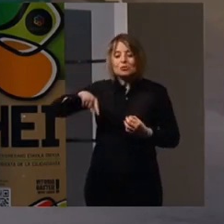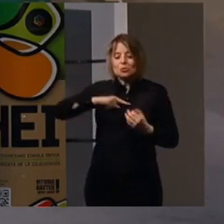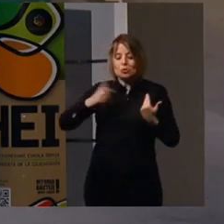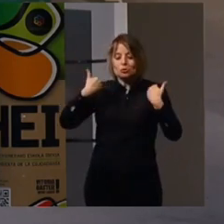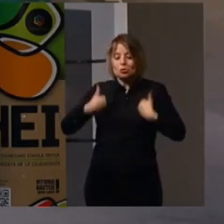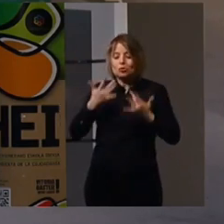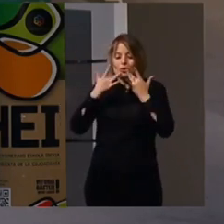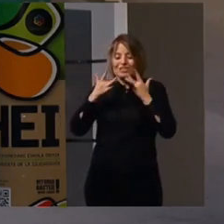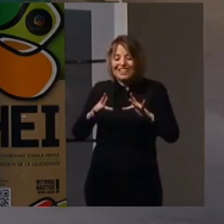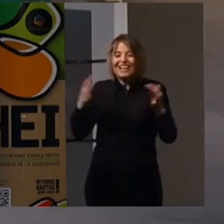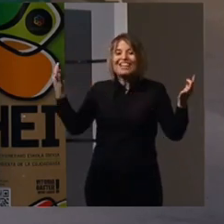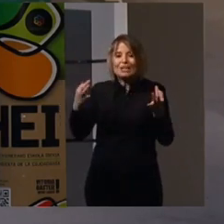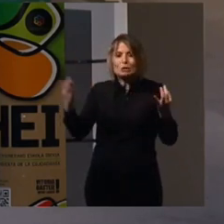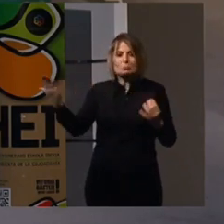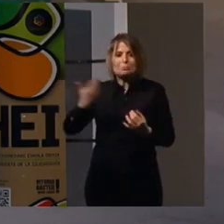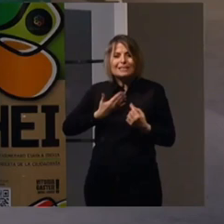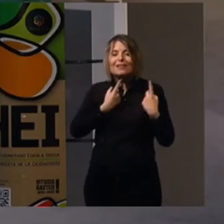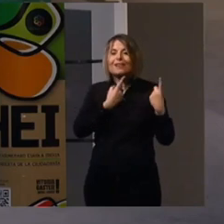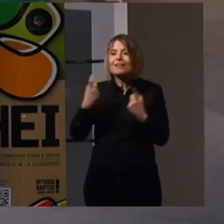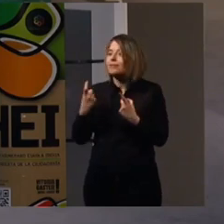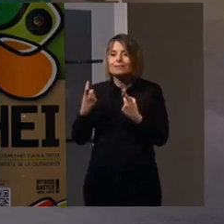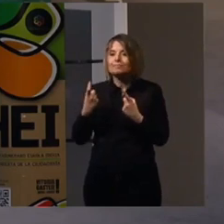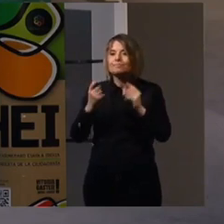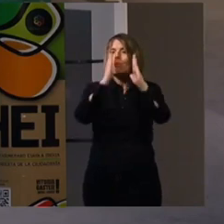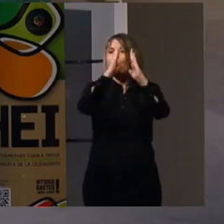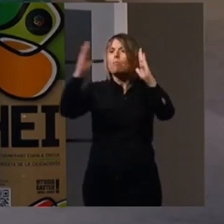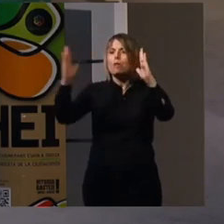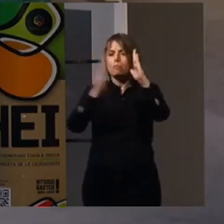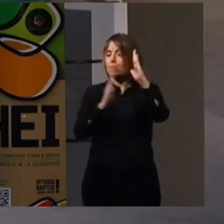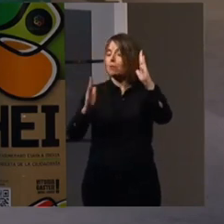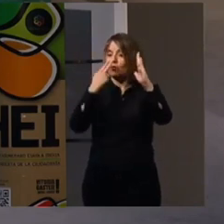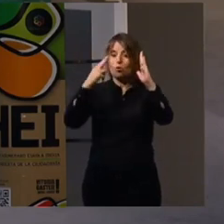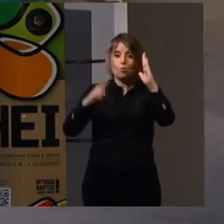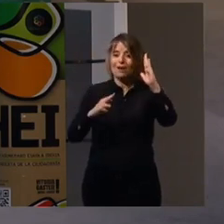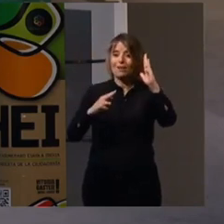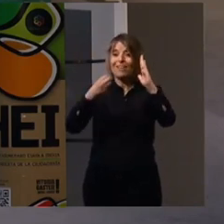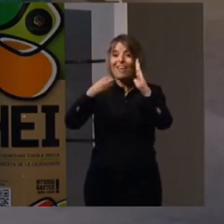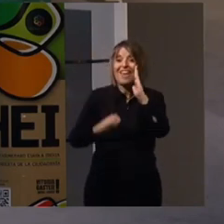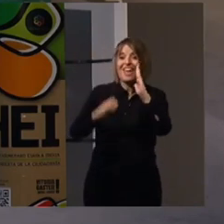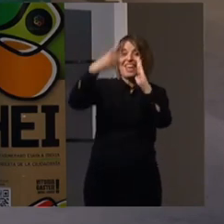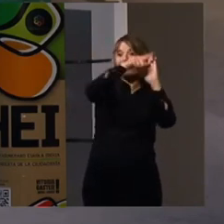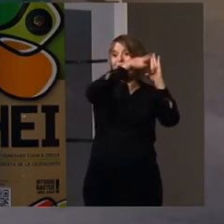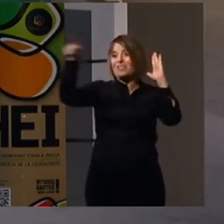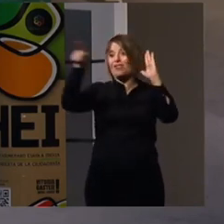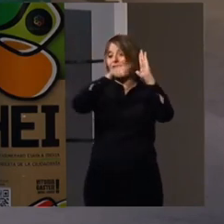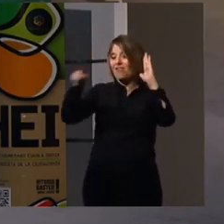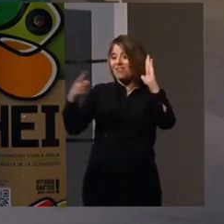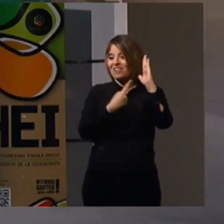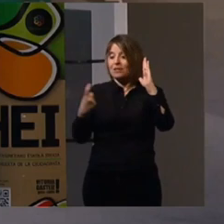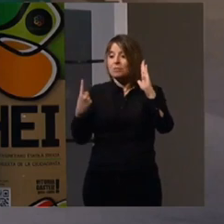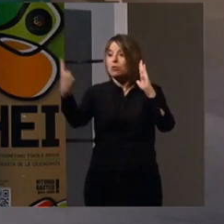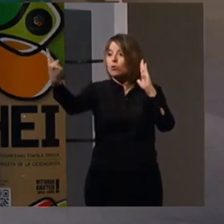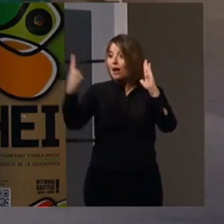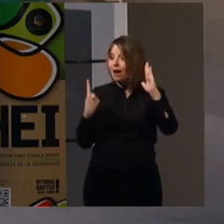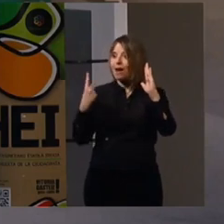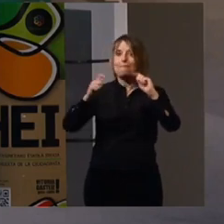nuestra subjetividad? ¿Qué nos pasa? ¿Qué necesitamos? No me valen esas dos o tres estanterías, necesito todo el edificio, porque no hay nada de una biblioteca que